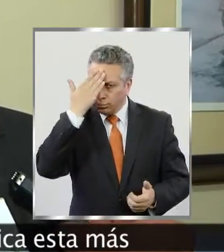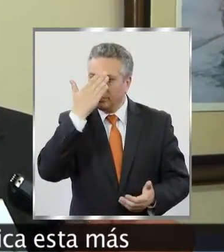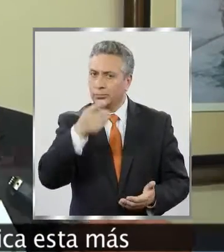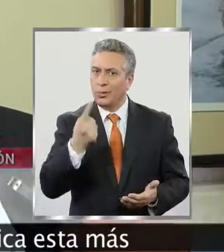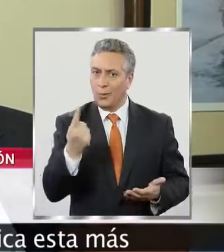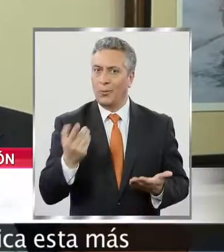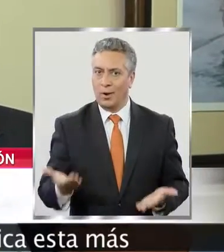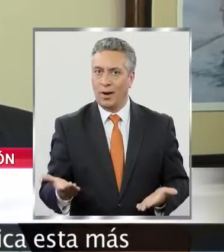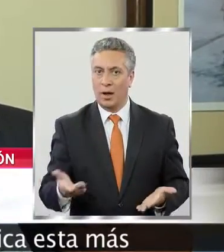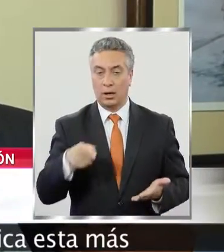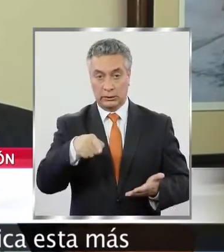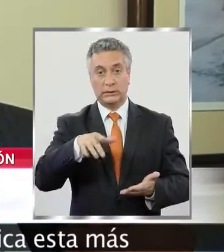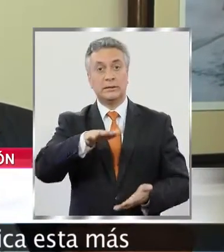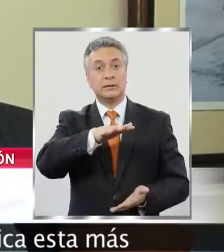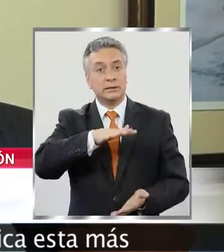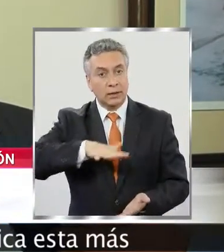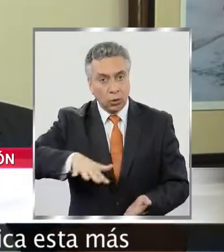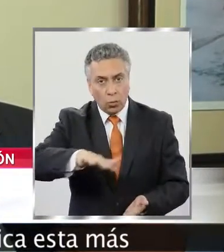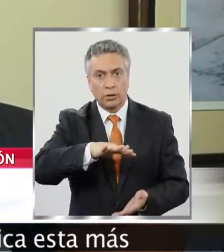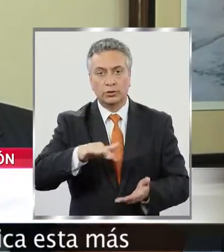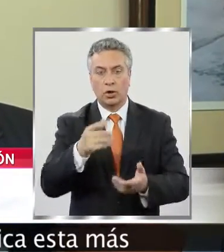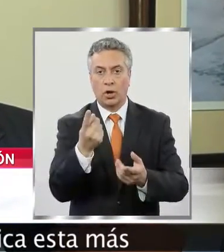situación económica está